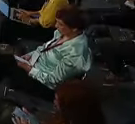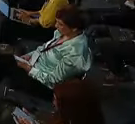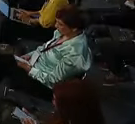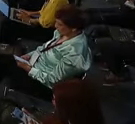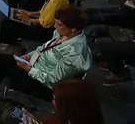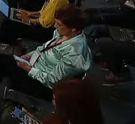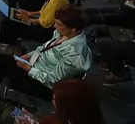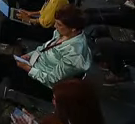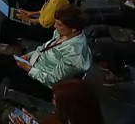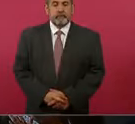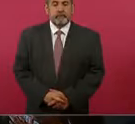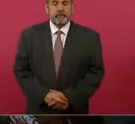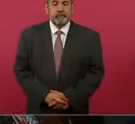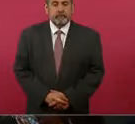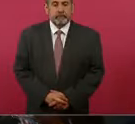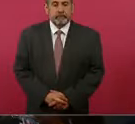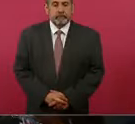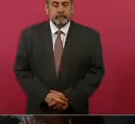del gobierno.